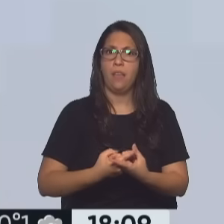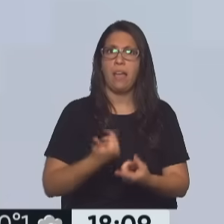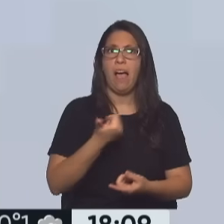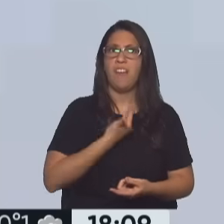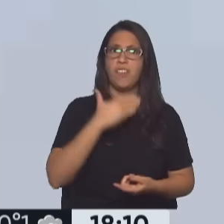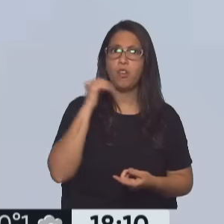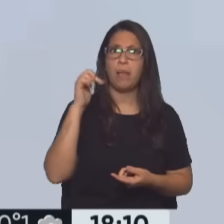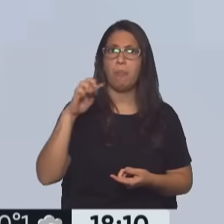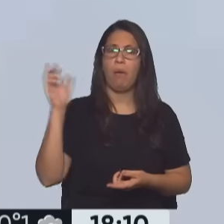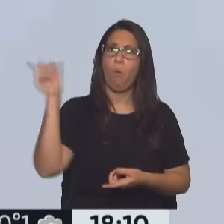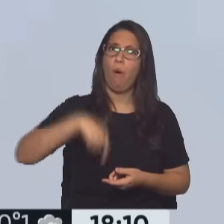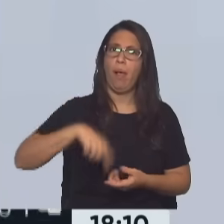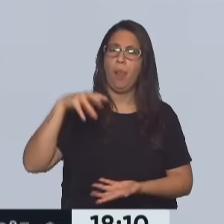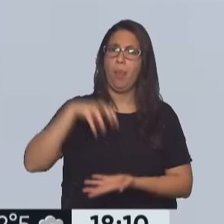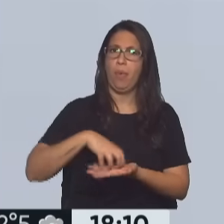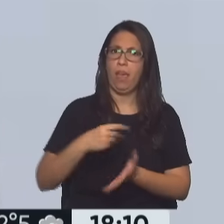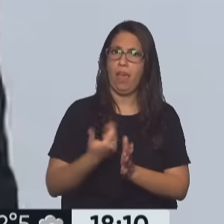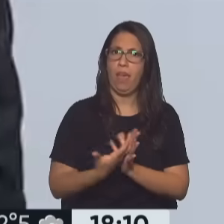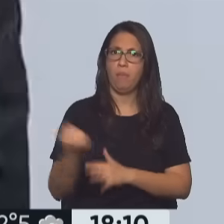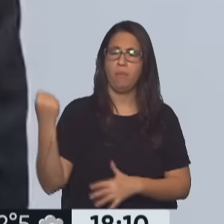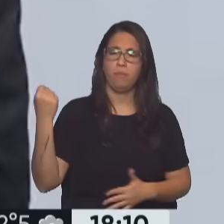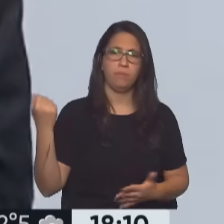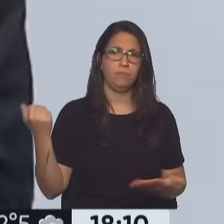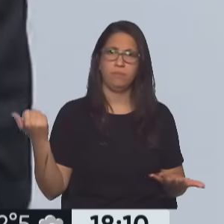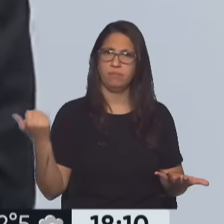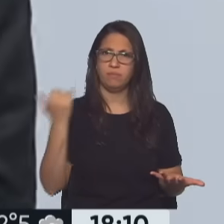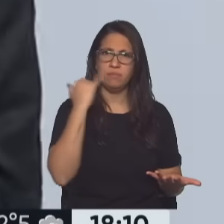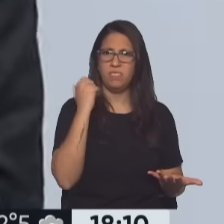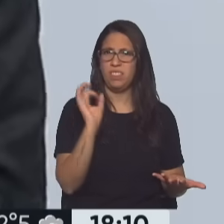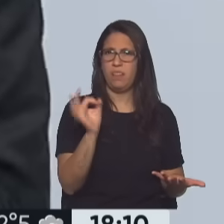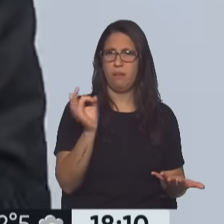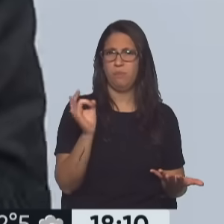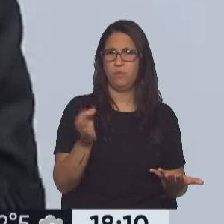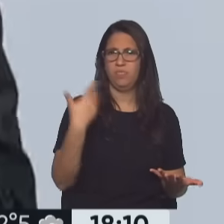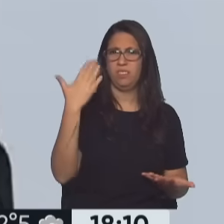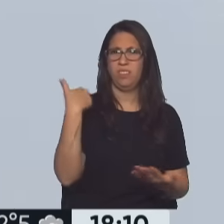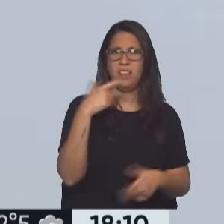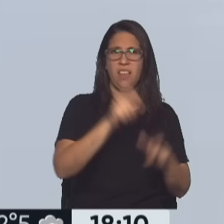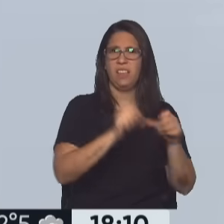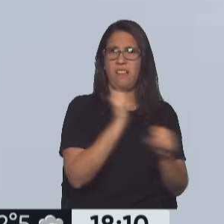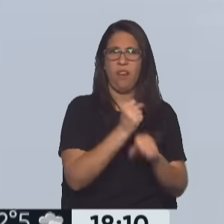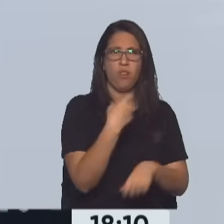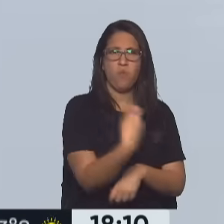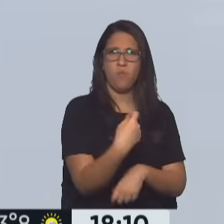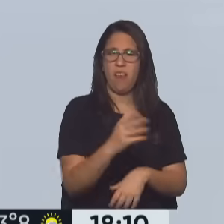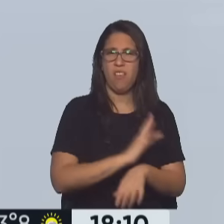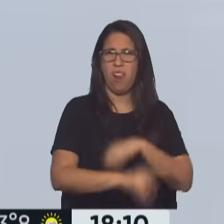AFJP que, como vimos en nuestra historia, le robó a trabajadores y